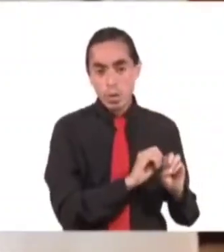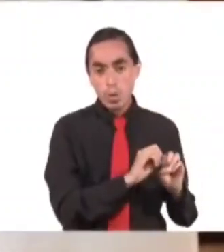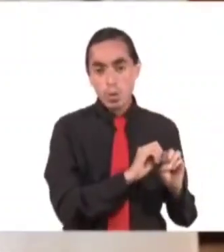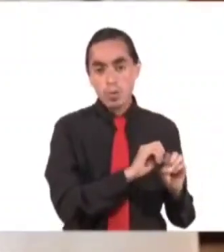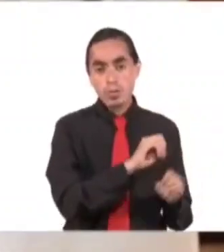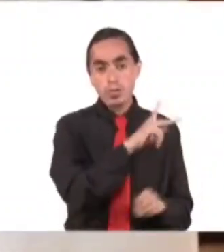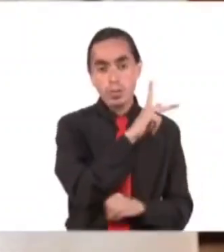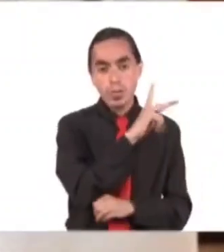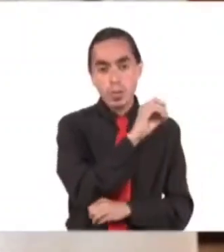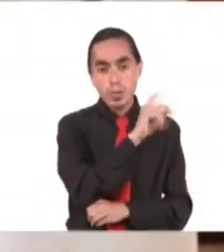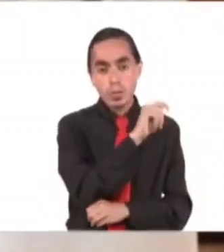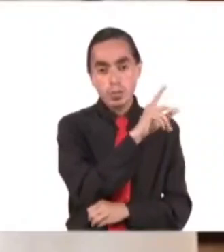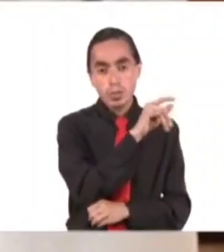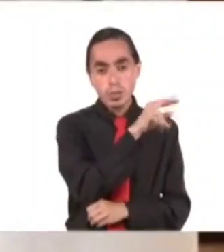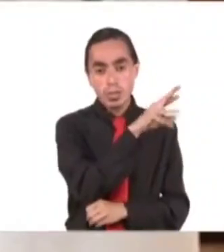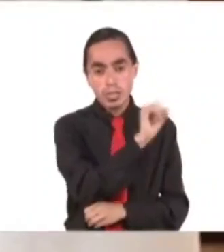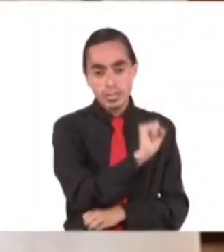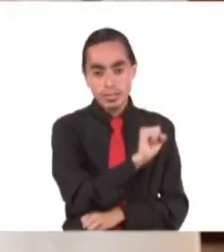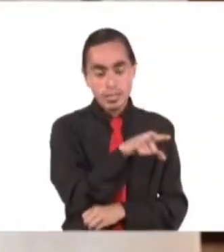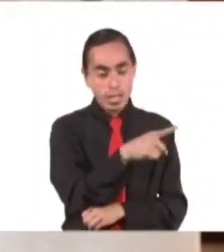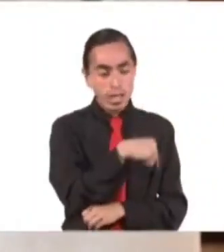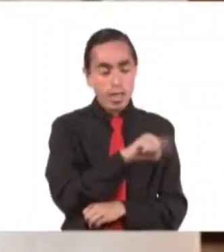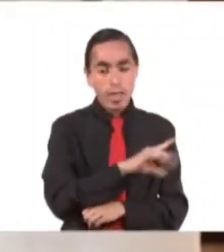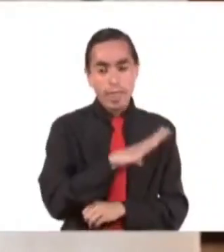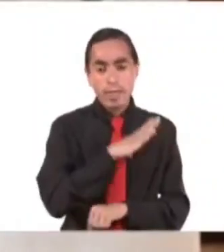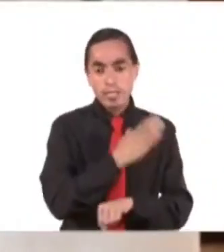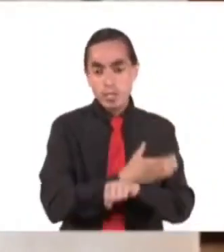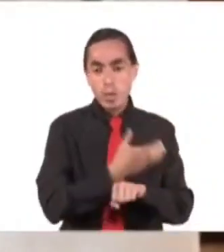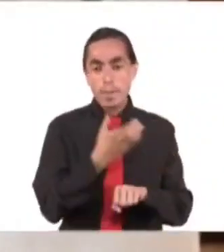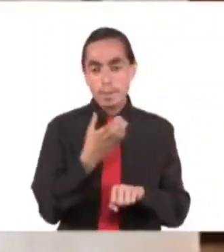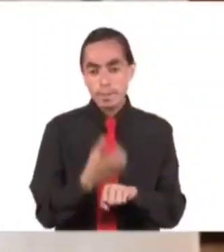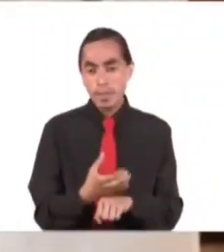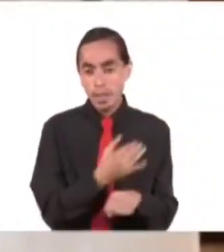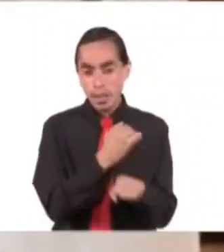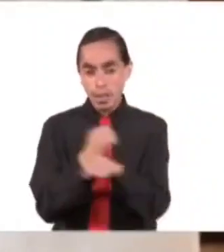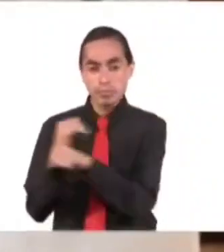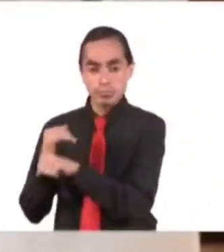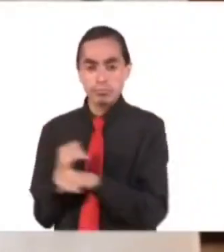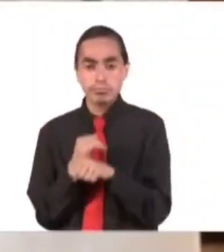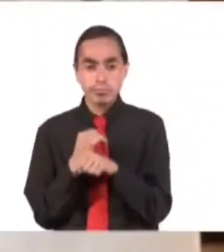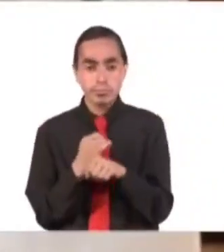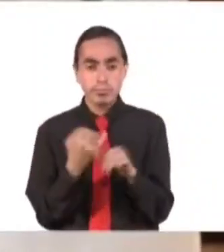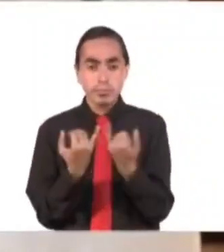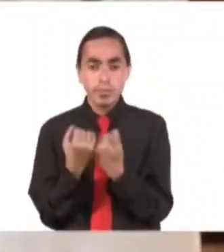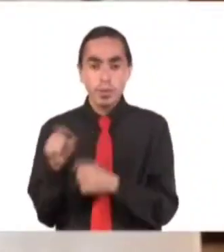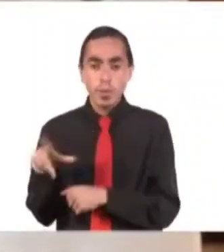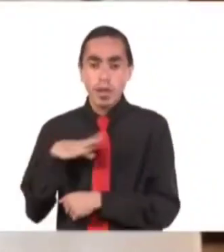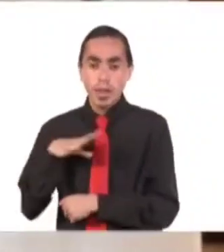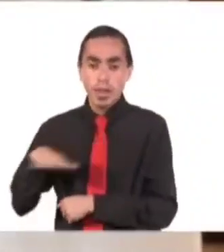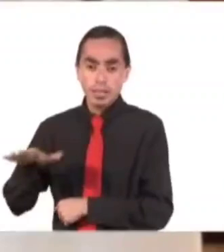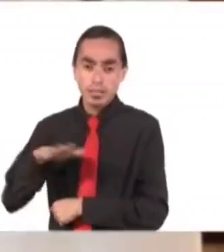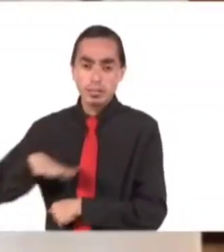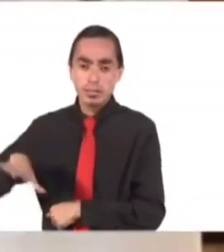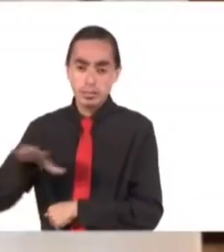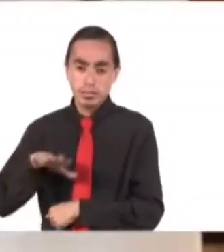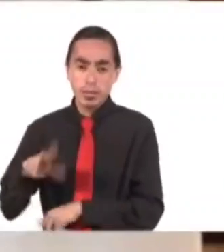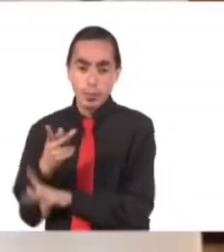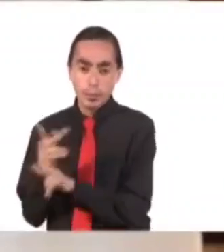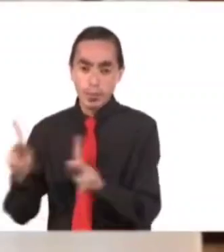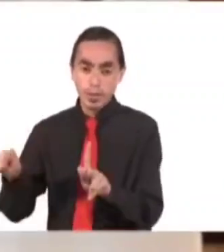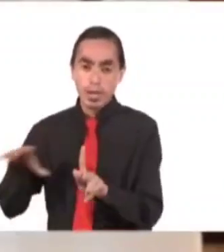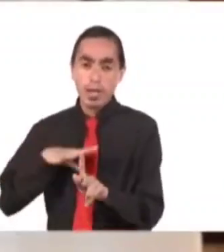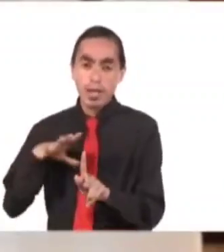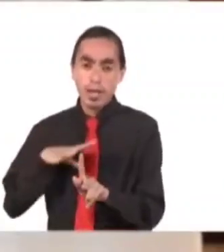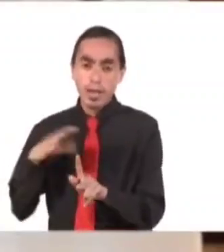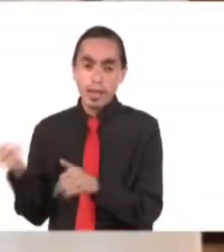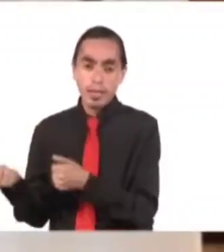en el sector público, que se acompañe la investigación en las tareas cotidianas, y lo mismo que parte del sector público traiga la